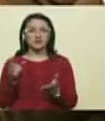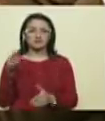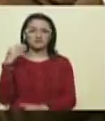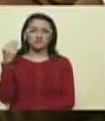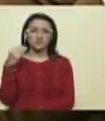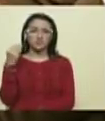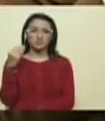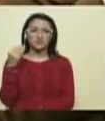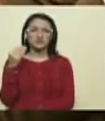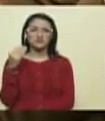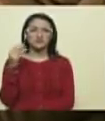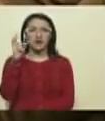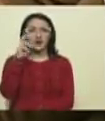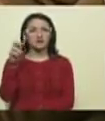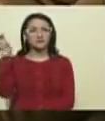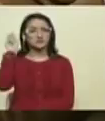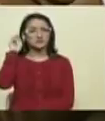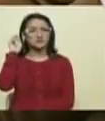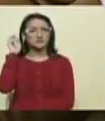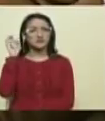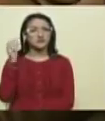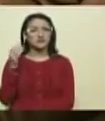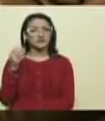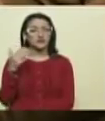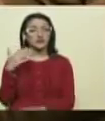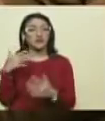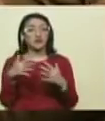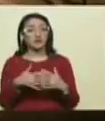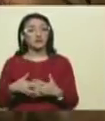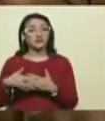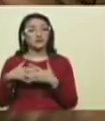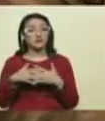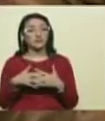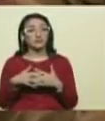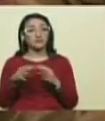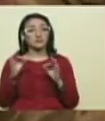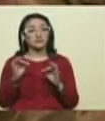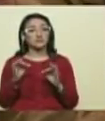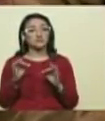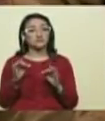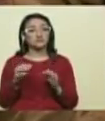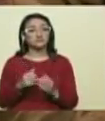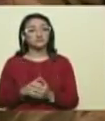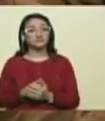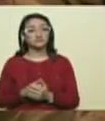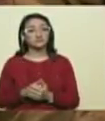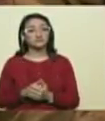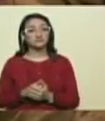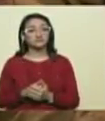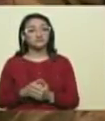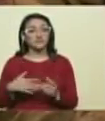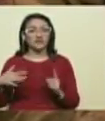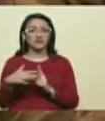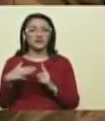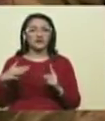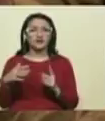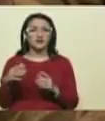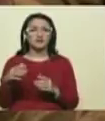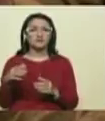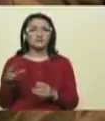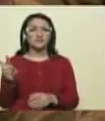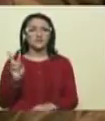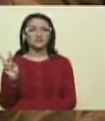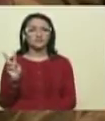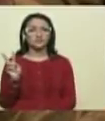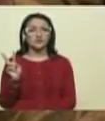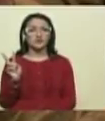como el canciller Jorge Arreaza desde Estados Unidos afirma se estaría generando para atacar a naciones como Venezuela, en